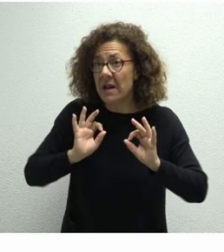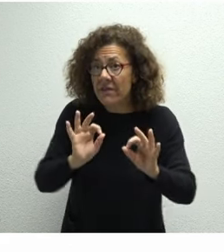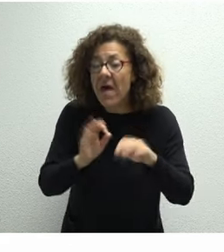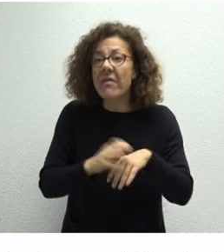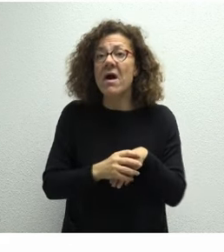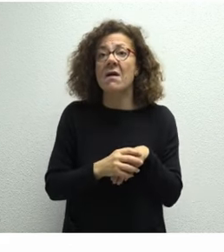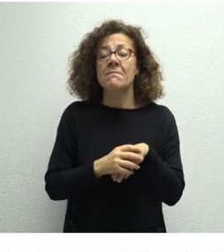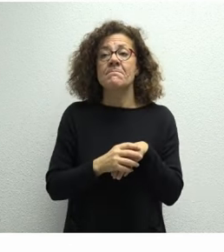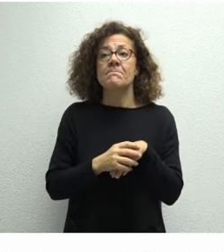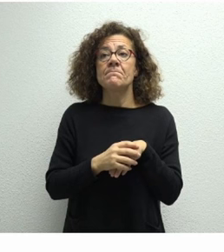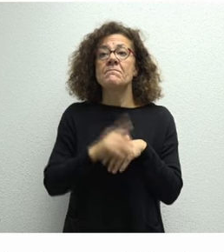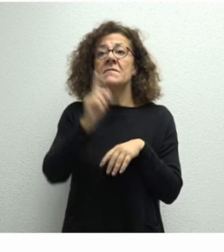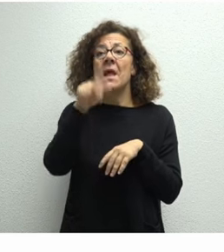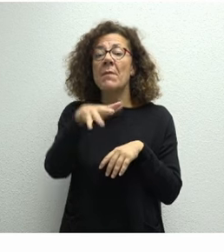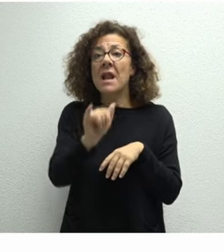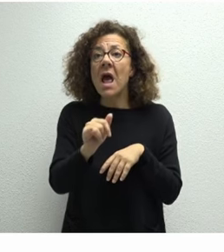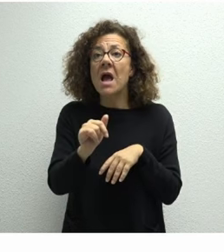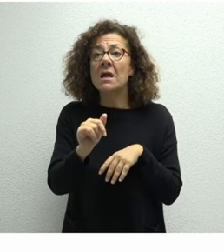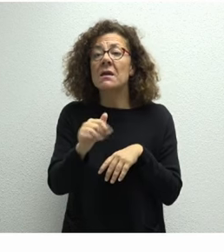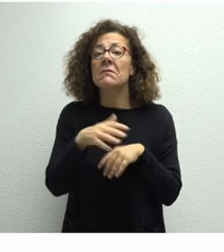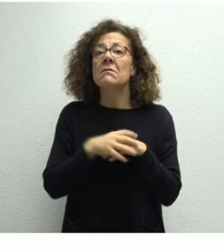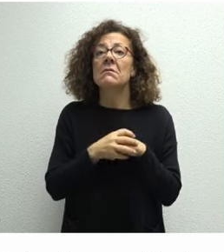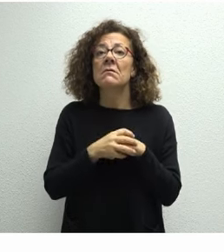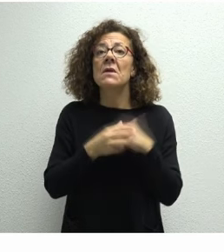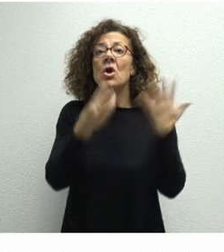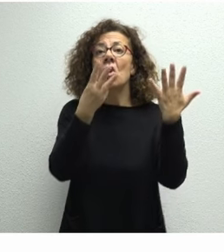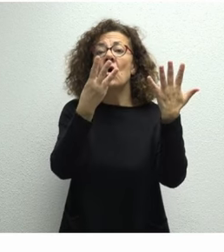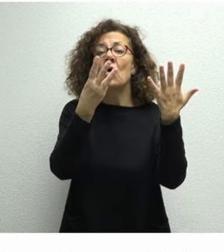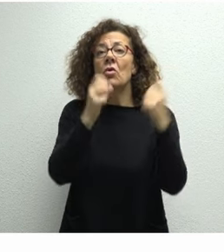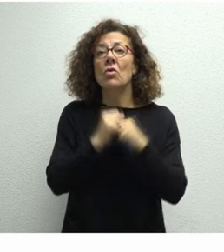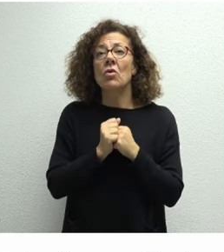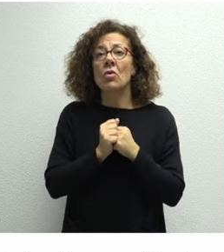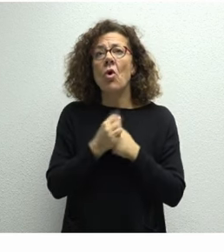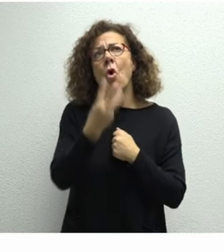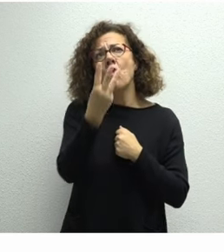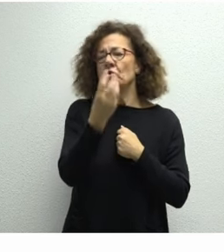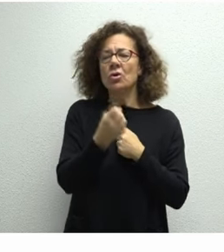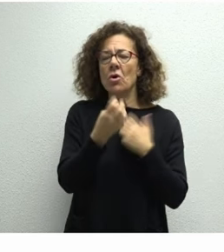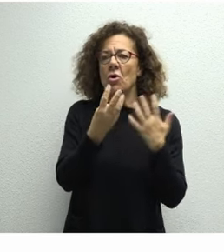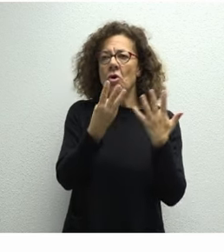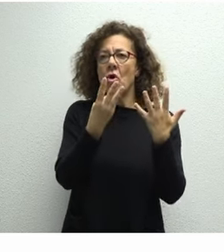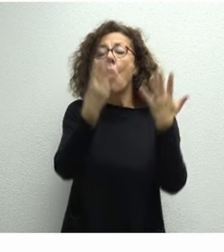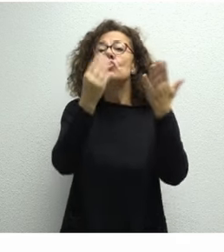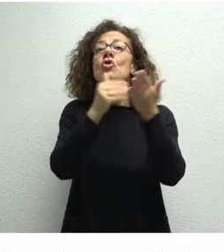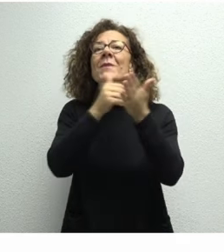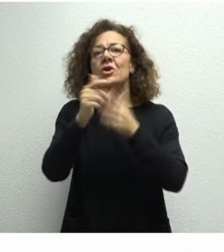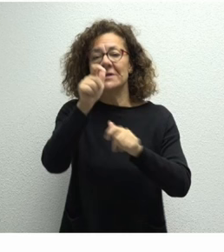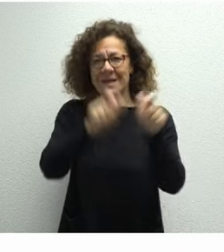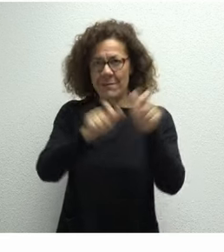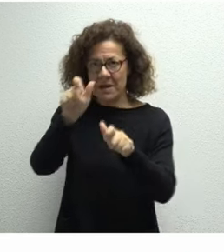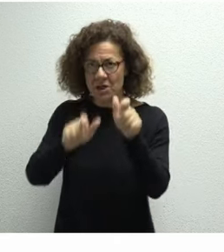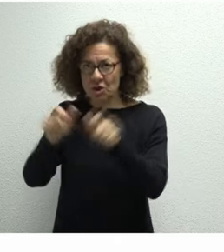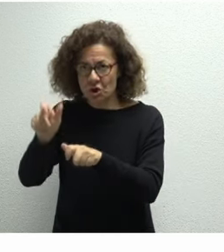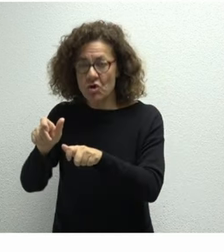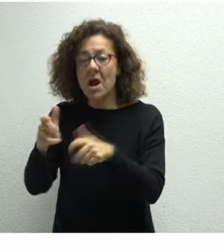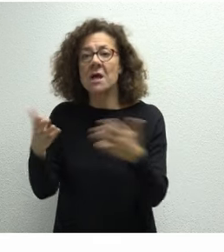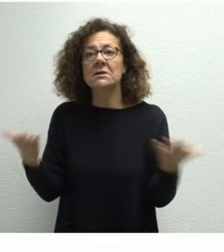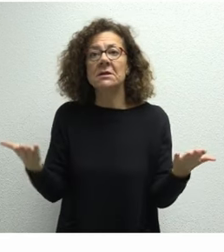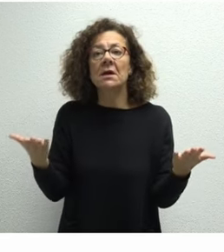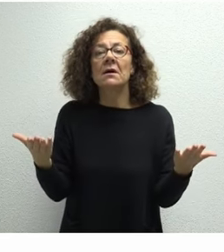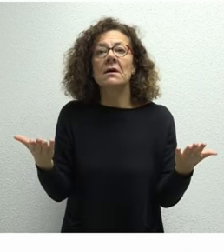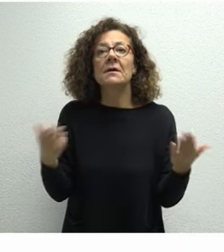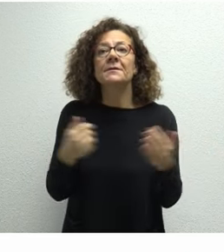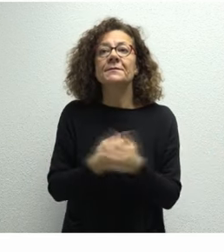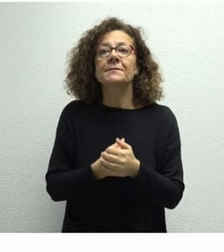especializada tenemos para o 80 o 80 no 8 millones de personas pues